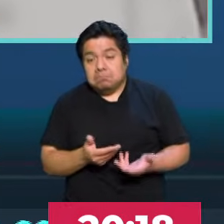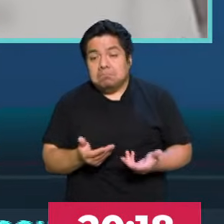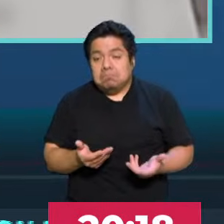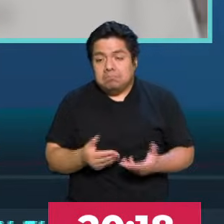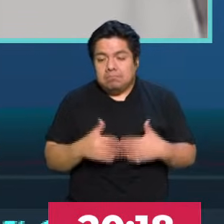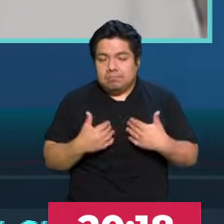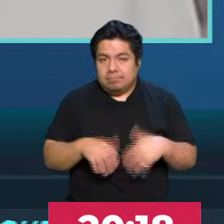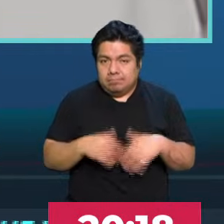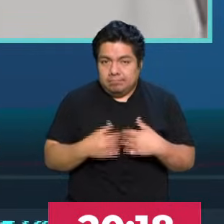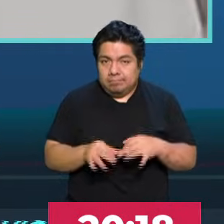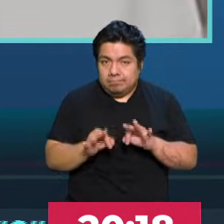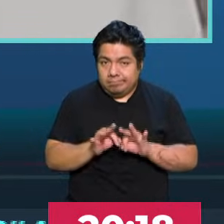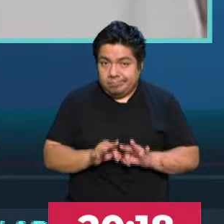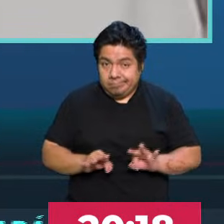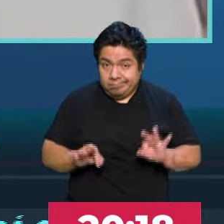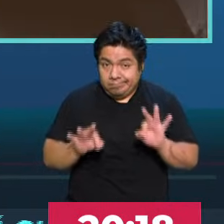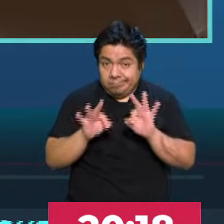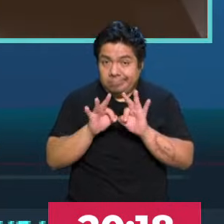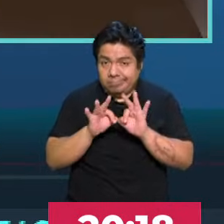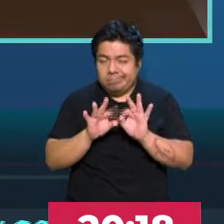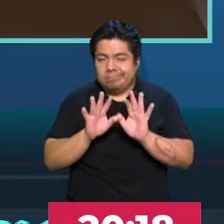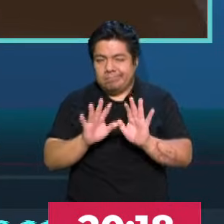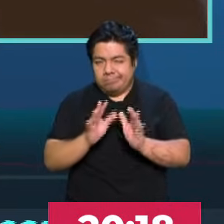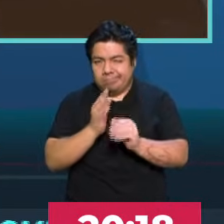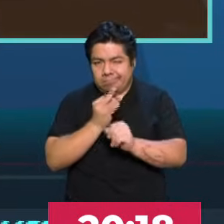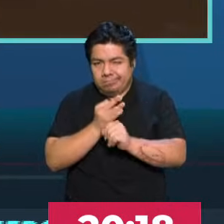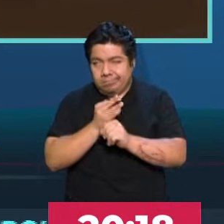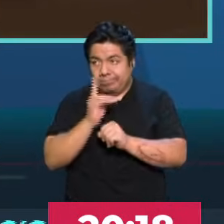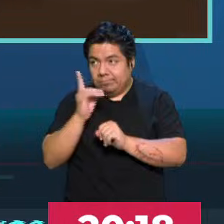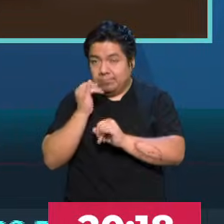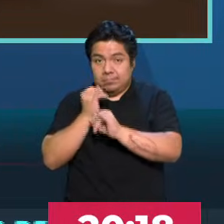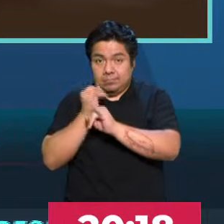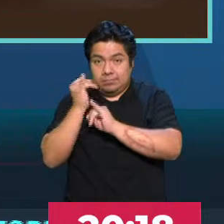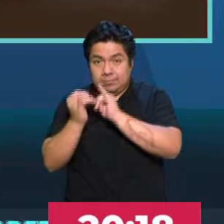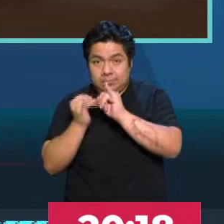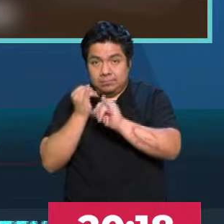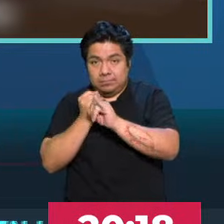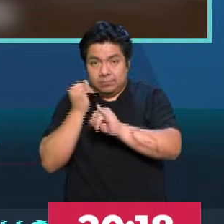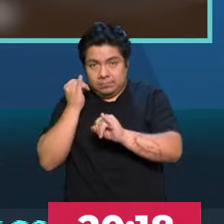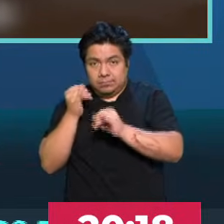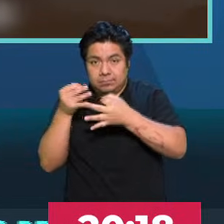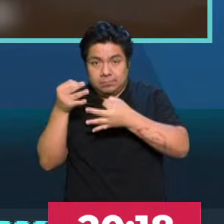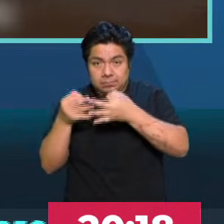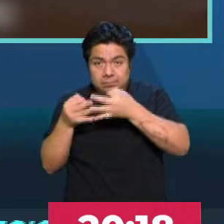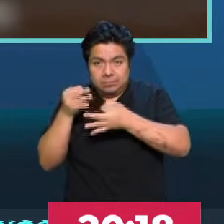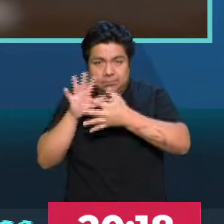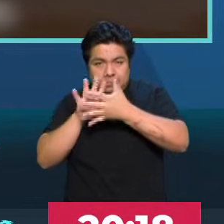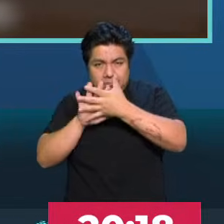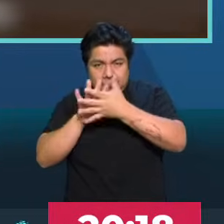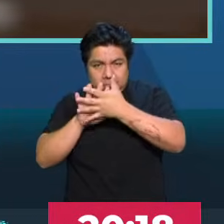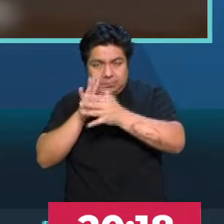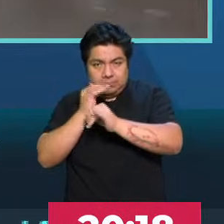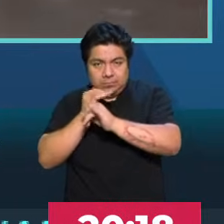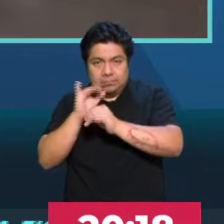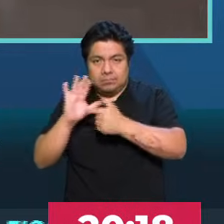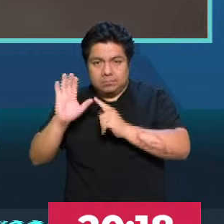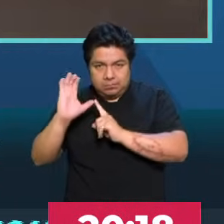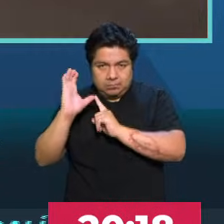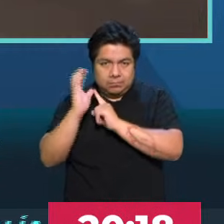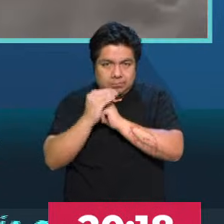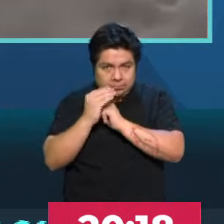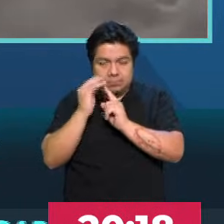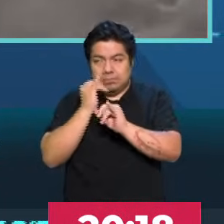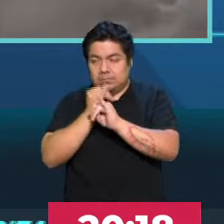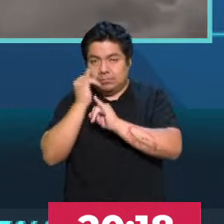muy emblemático. Ahora, se va a las instancias internacionales, se va a la Corte Penal, a la Comisión Interamericana de